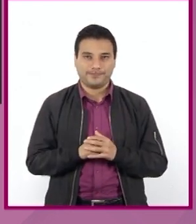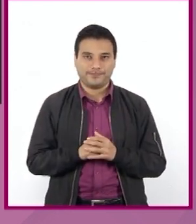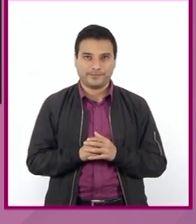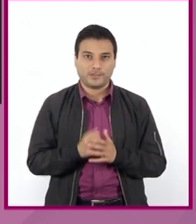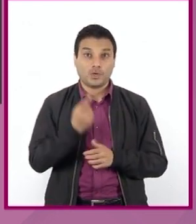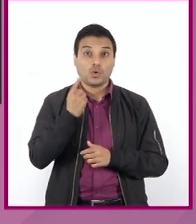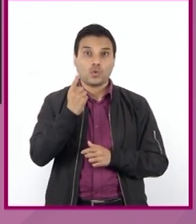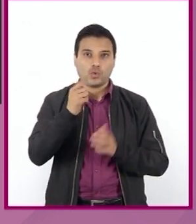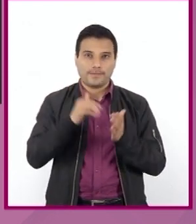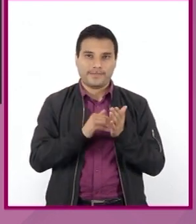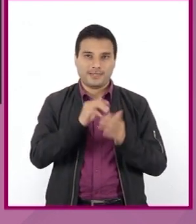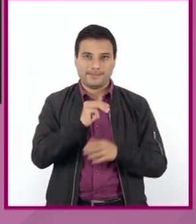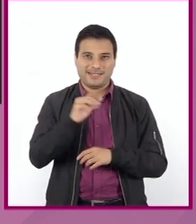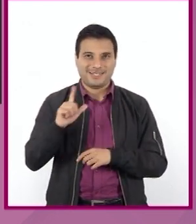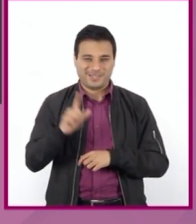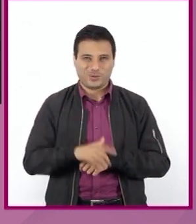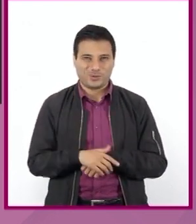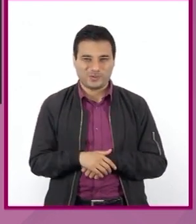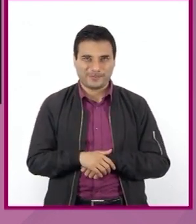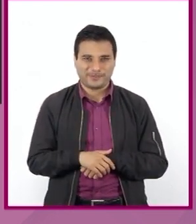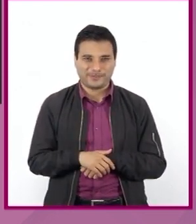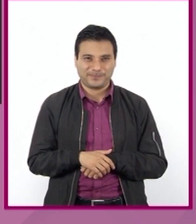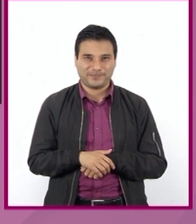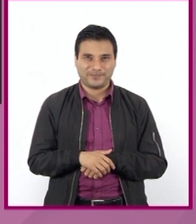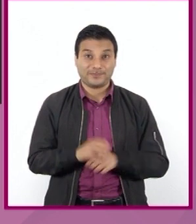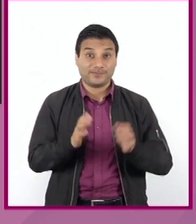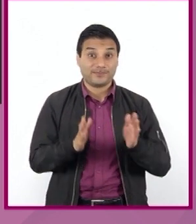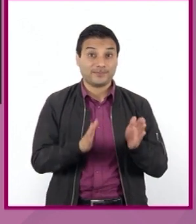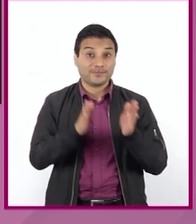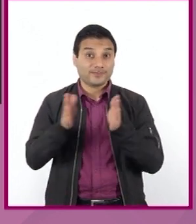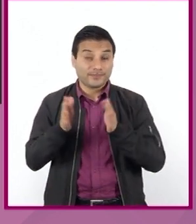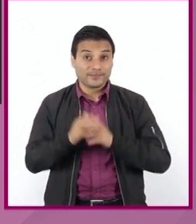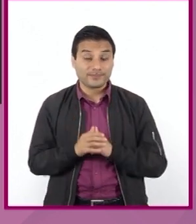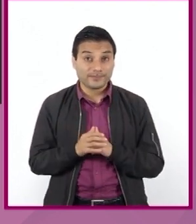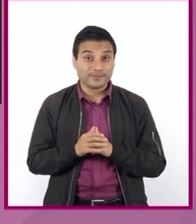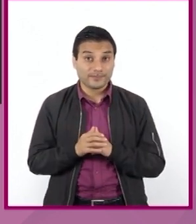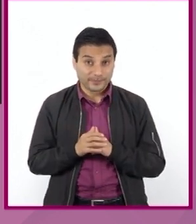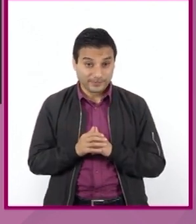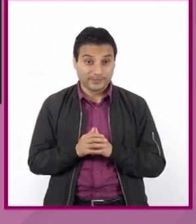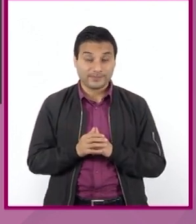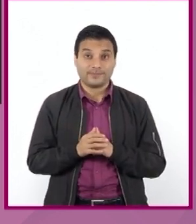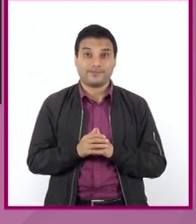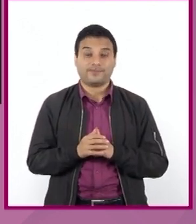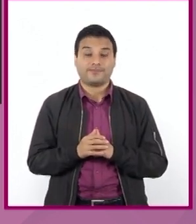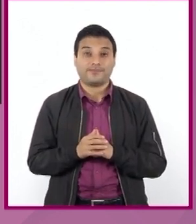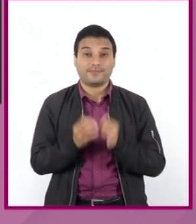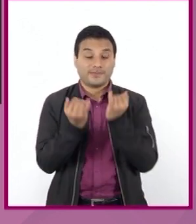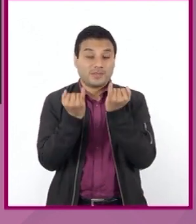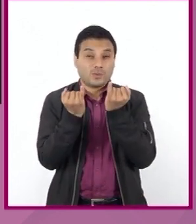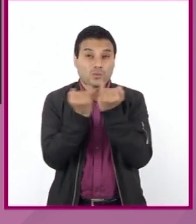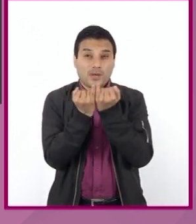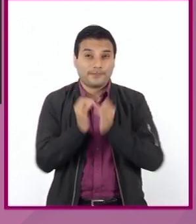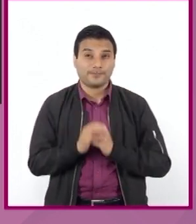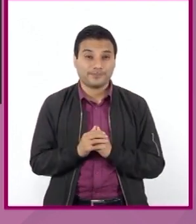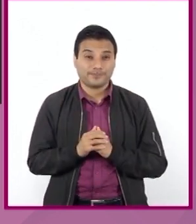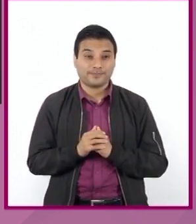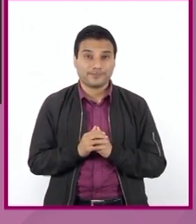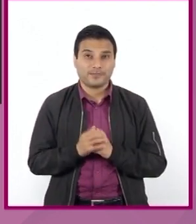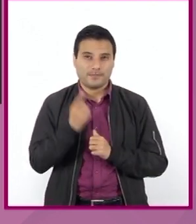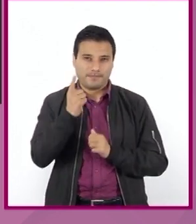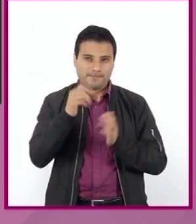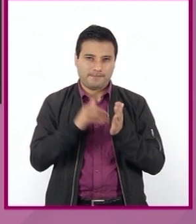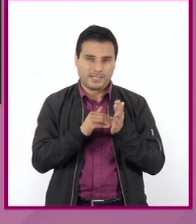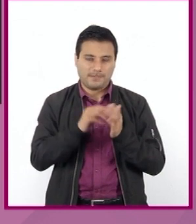de té que se consume el día anterior, se duplica la cantidad en mililitros de té, así que serán 1000